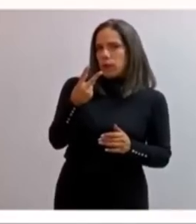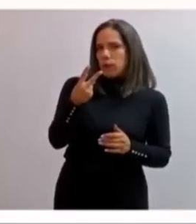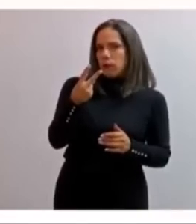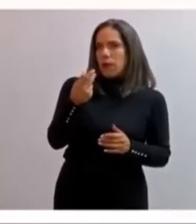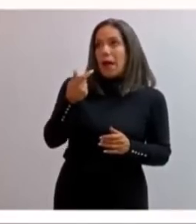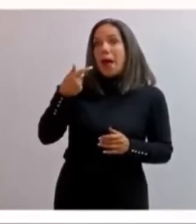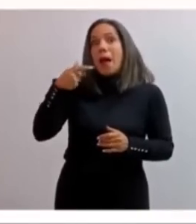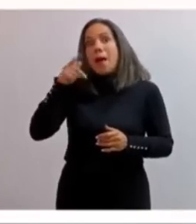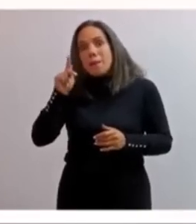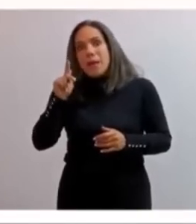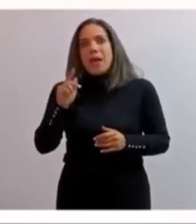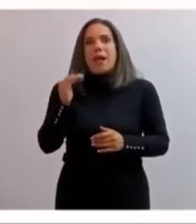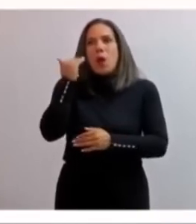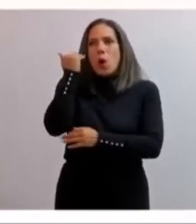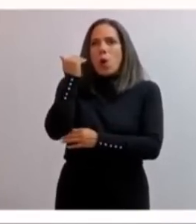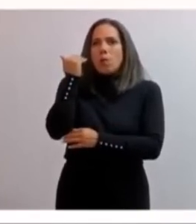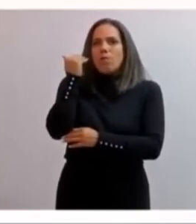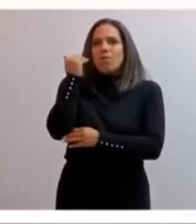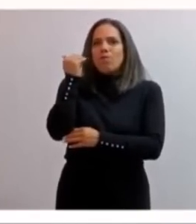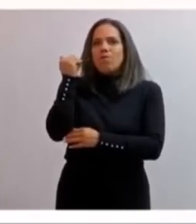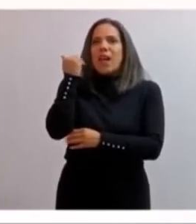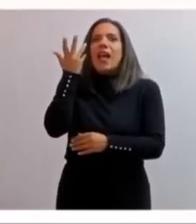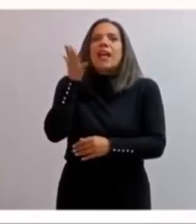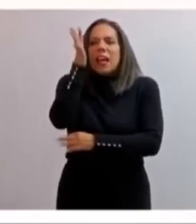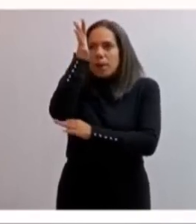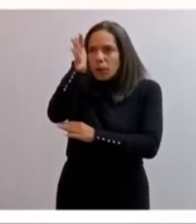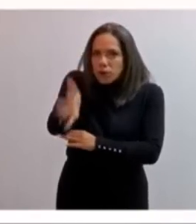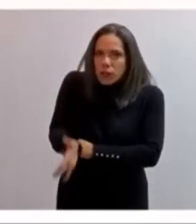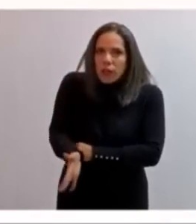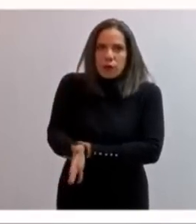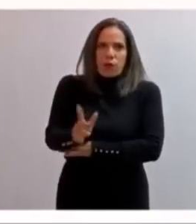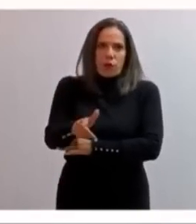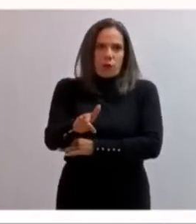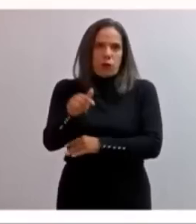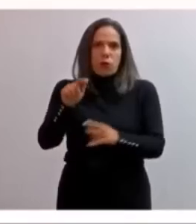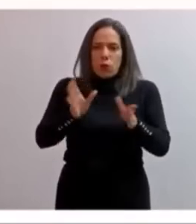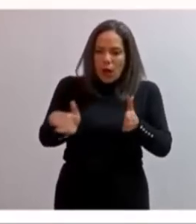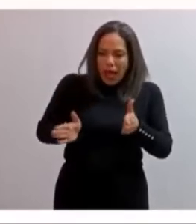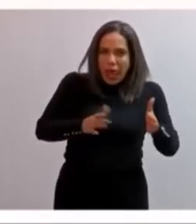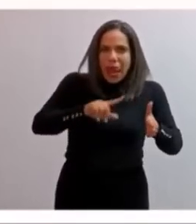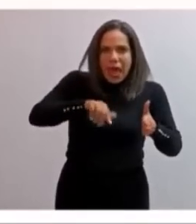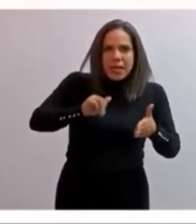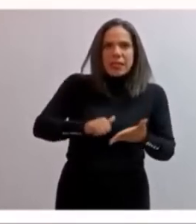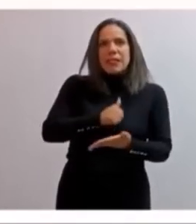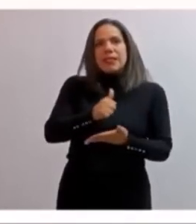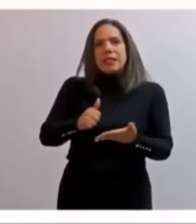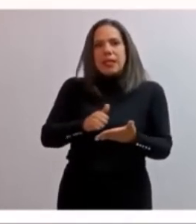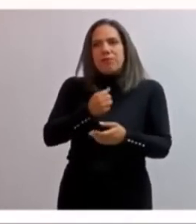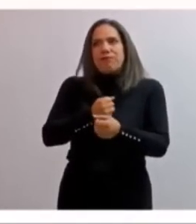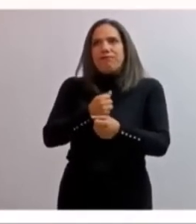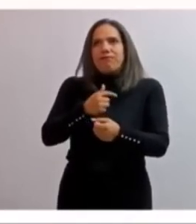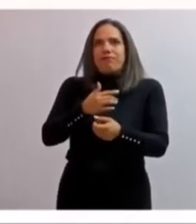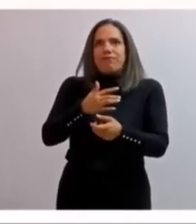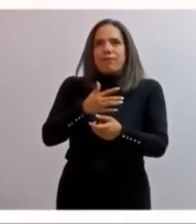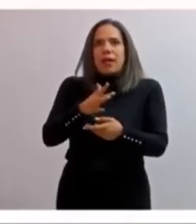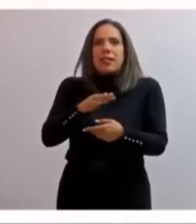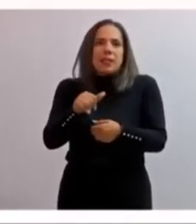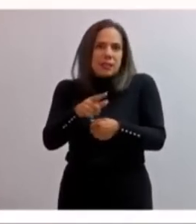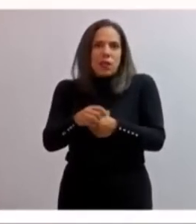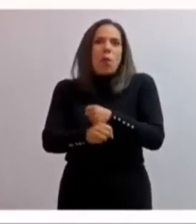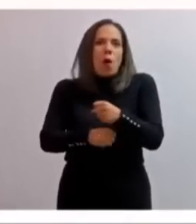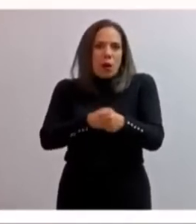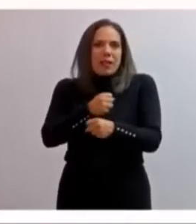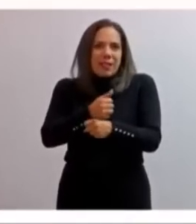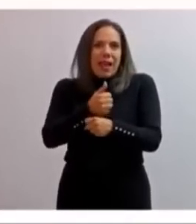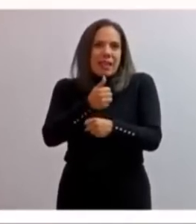en la etapa 25-26 responda también a condiciones del país que no estaban de